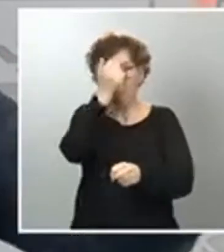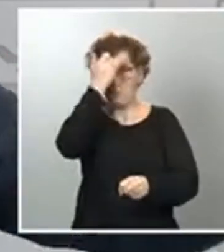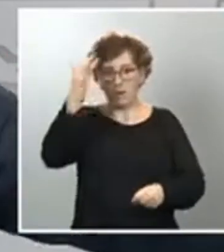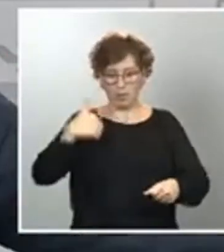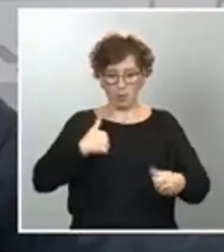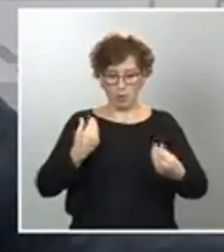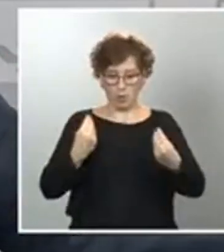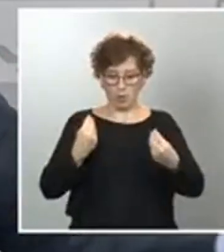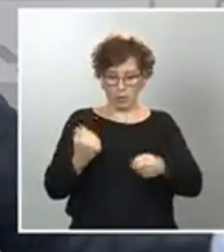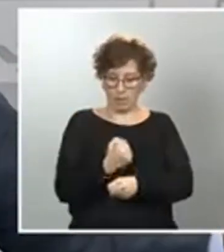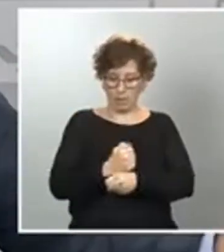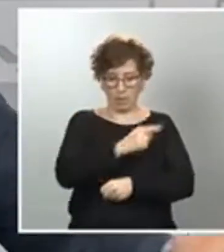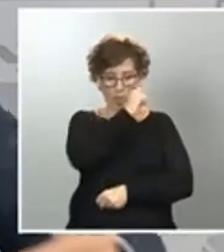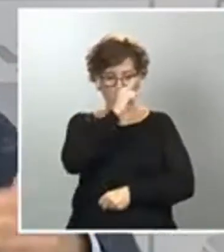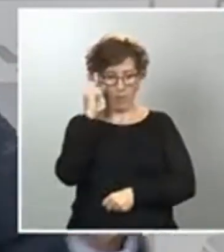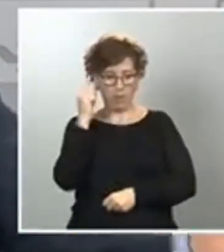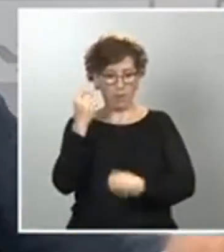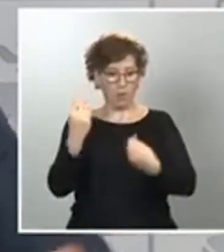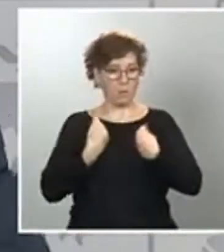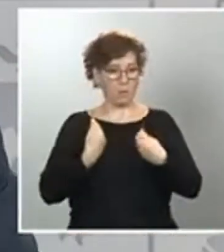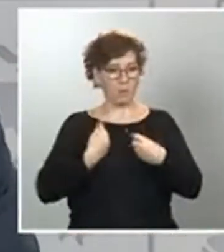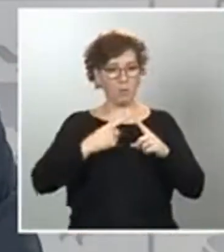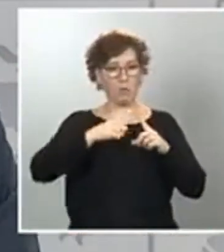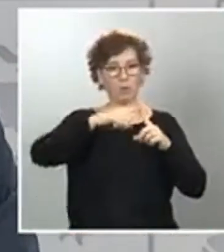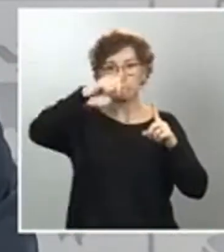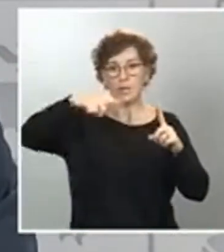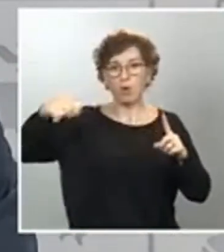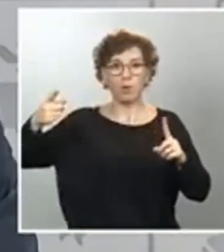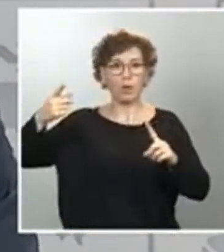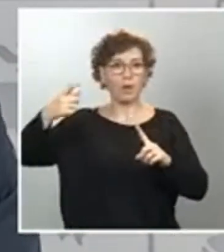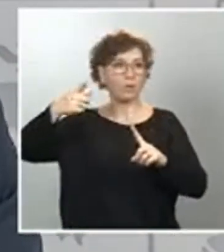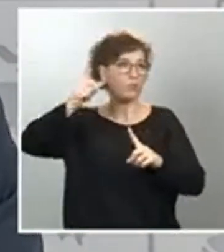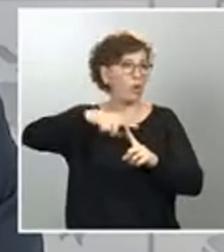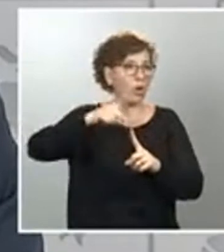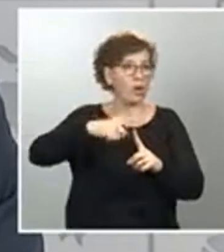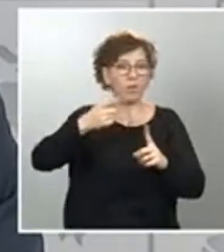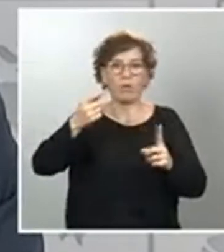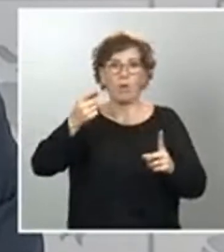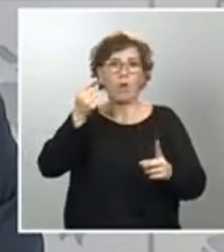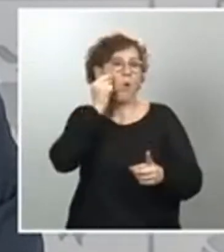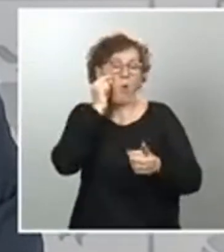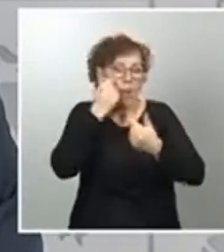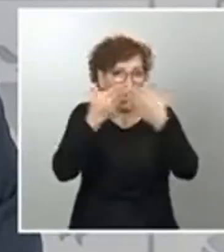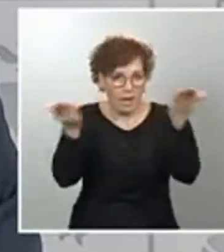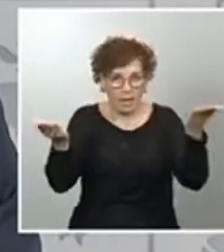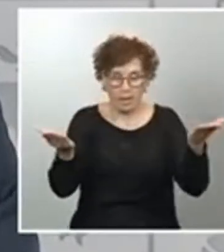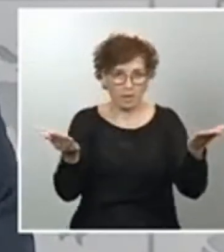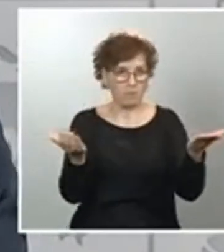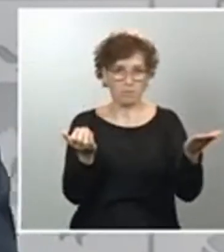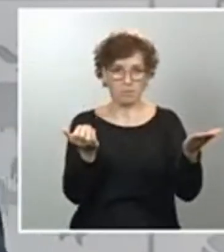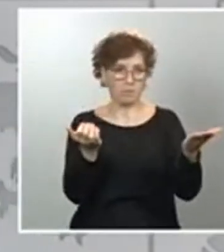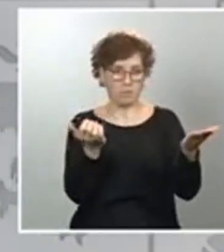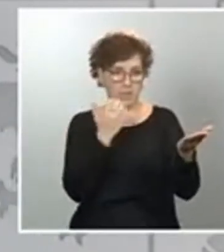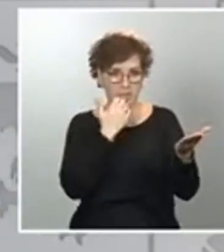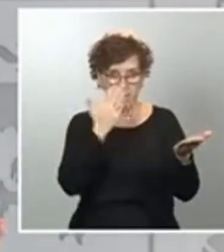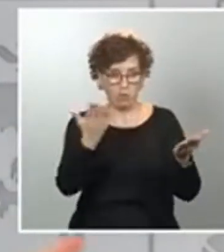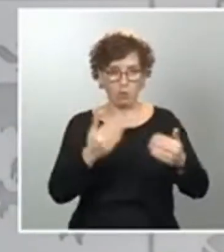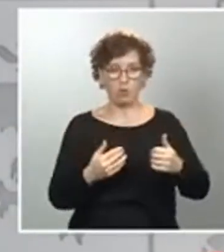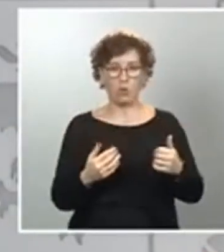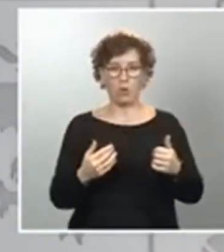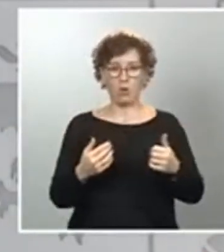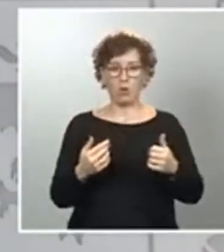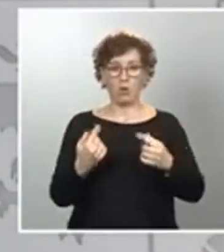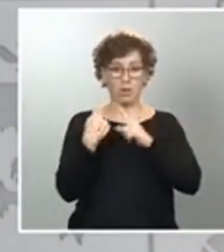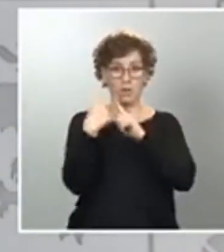en Toledo o vive en Guadalajara, por poner otro ejemplo de otra parte del país, pues